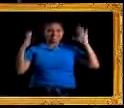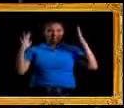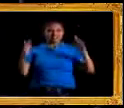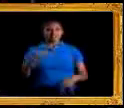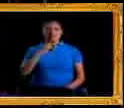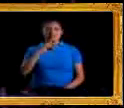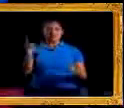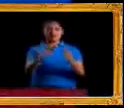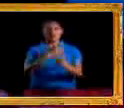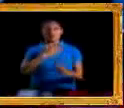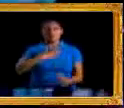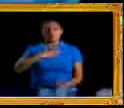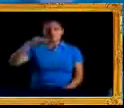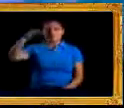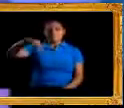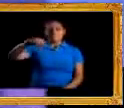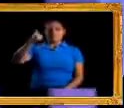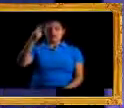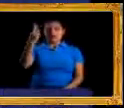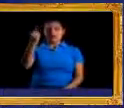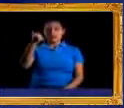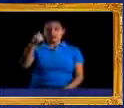Diga conmigo, Maranata.